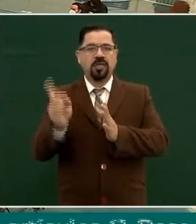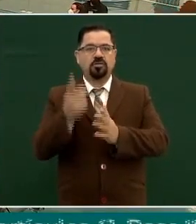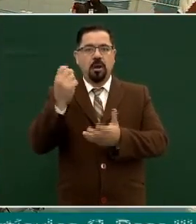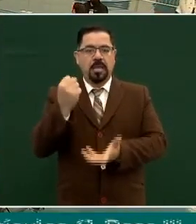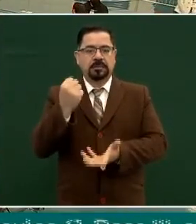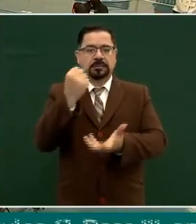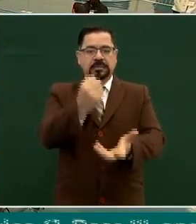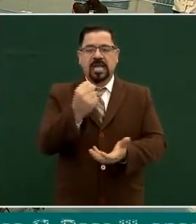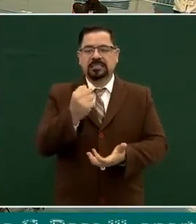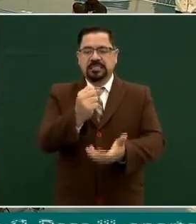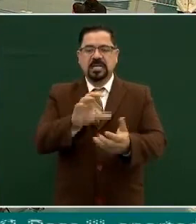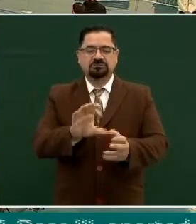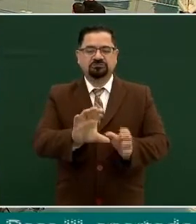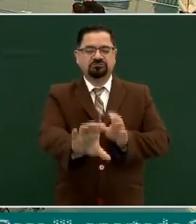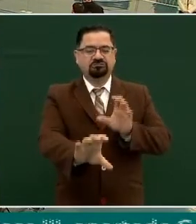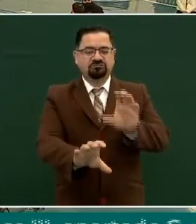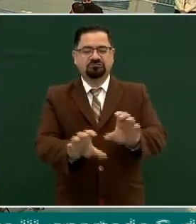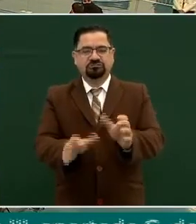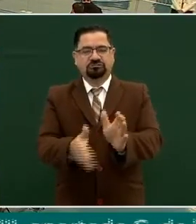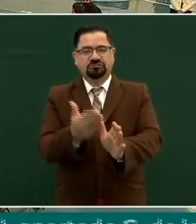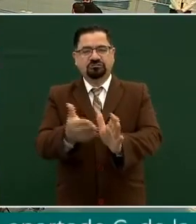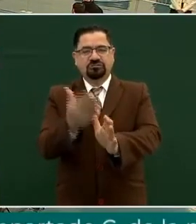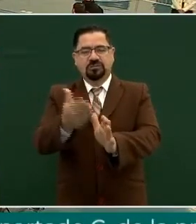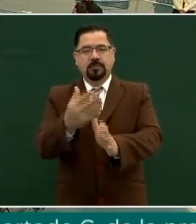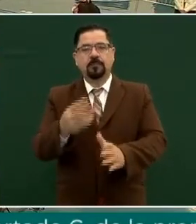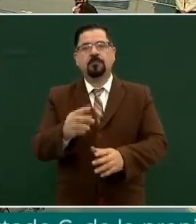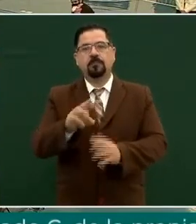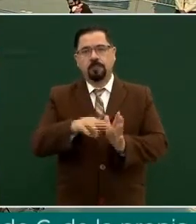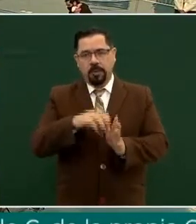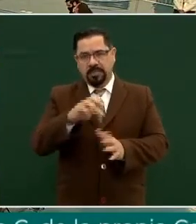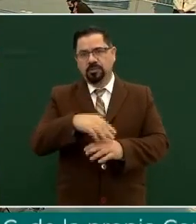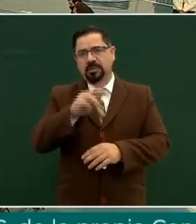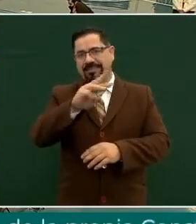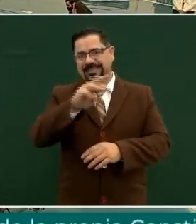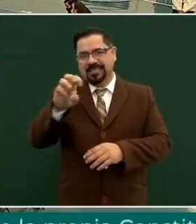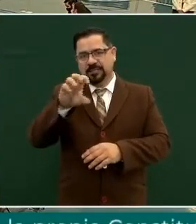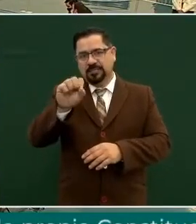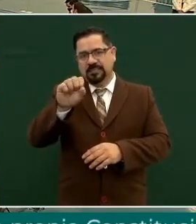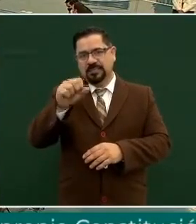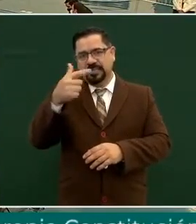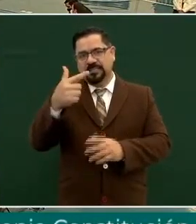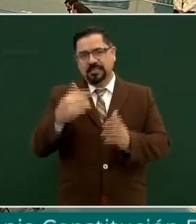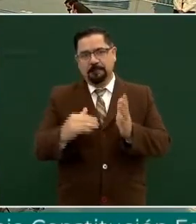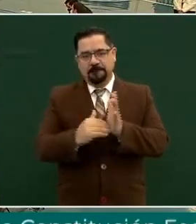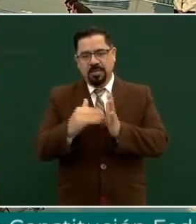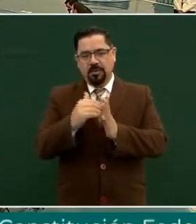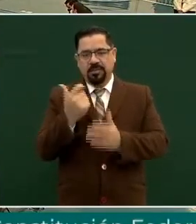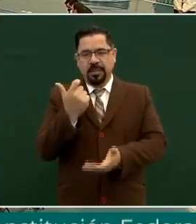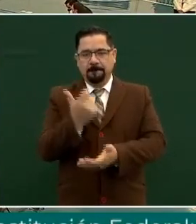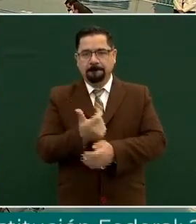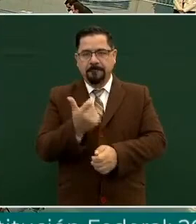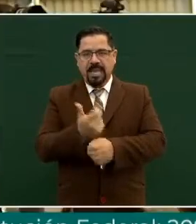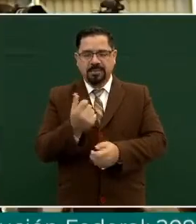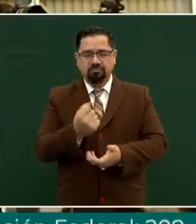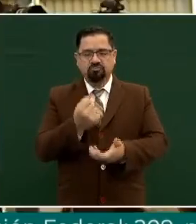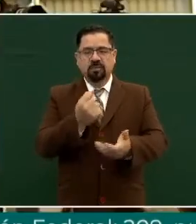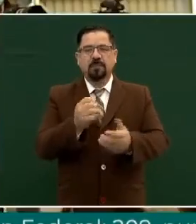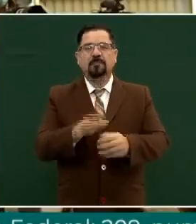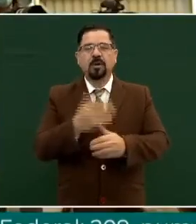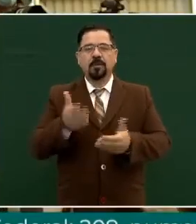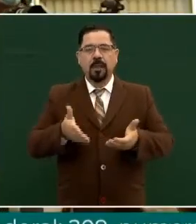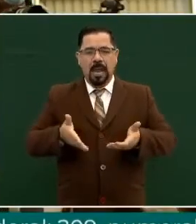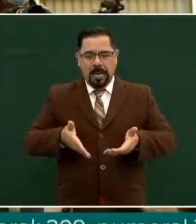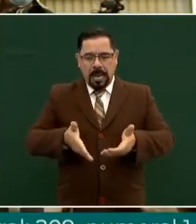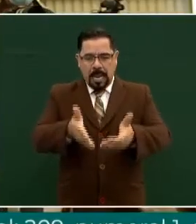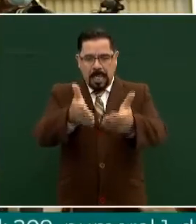riego. Estos $18 millones, 367 millones de pesos, bueno, se invirtieron en revestimiento de